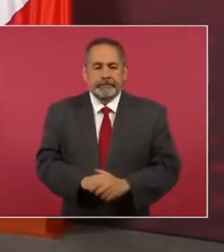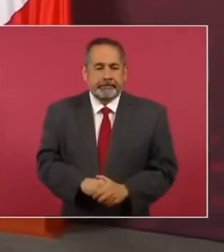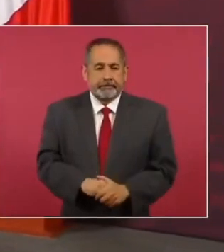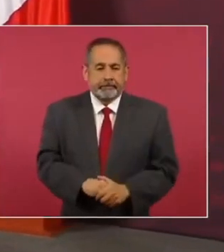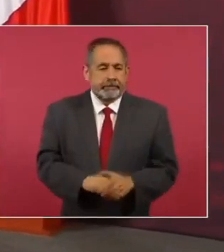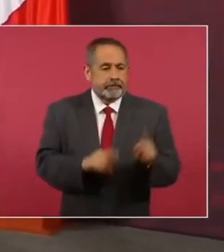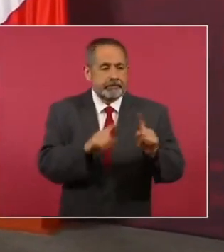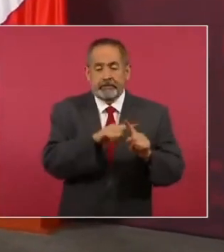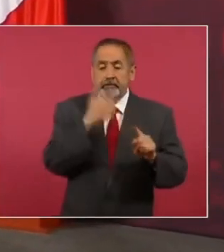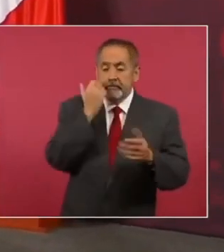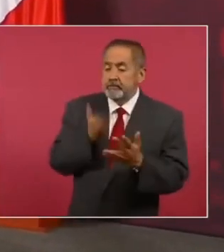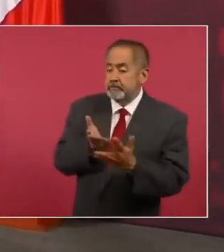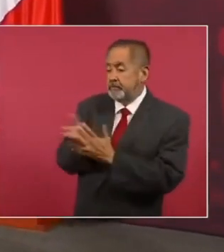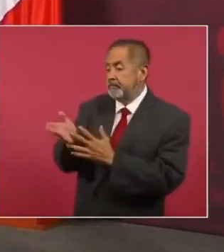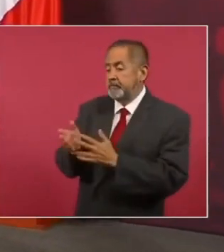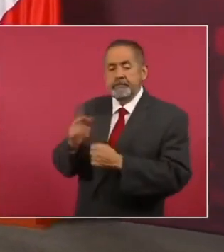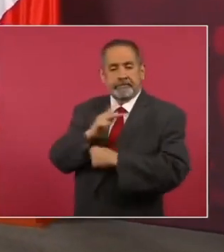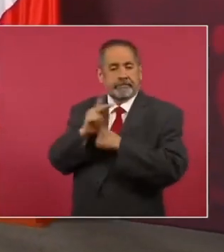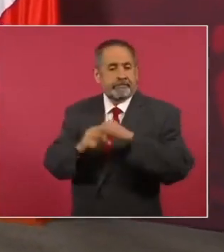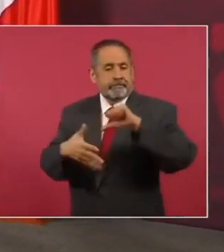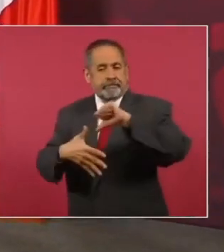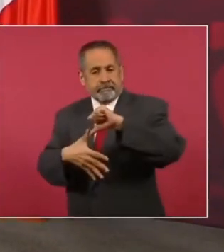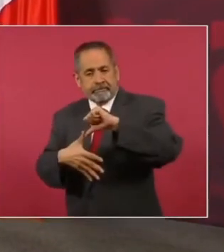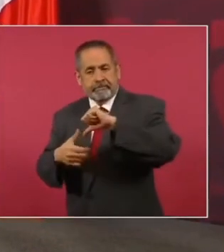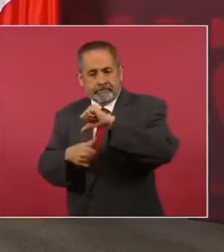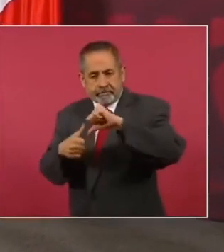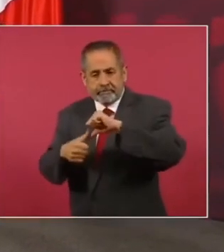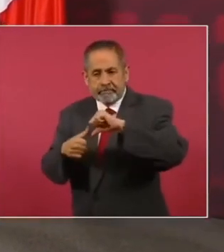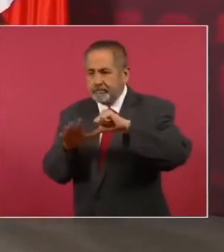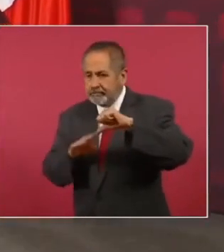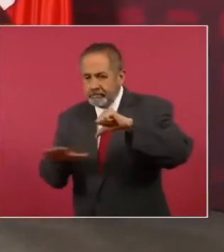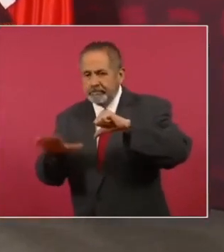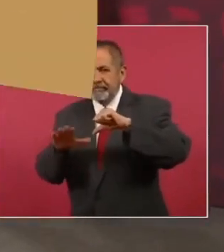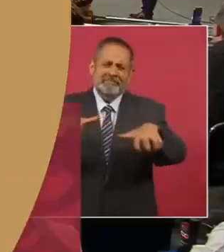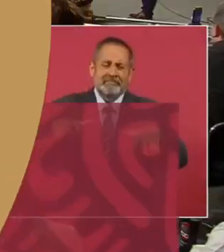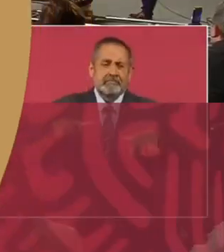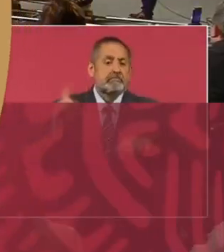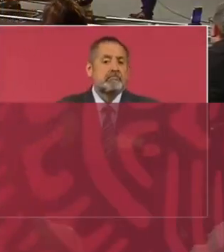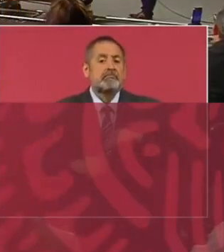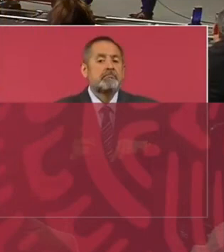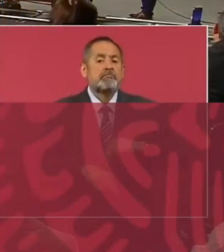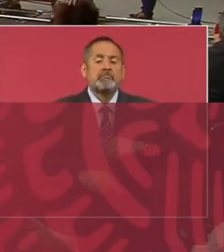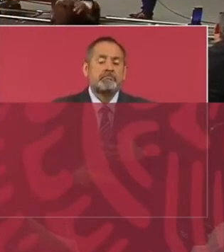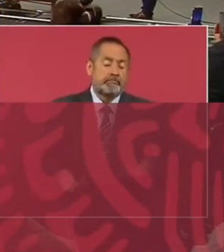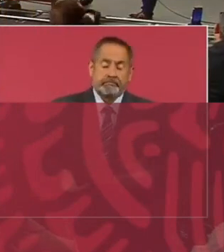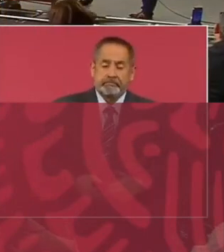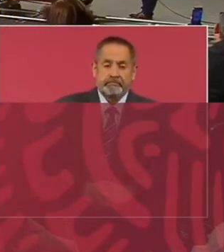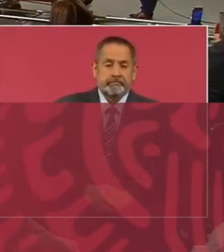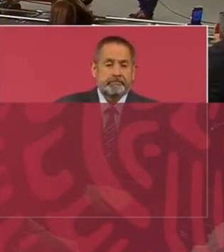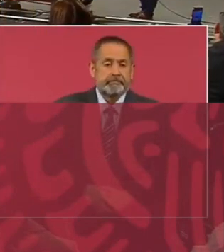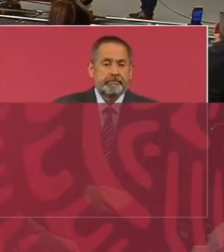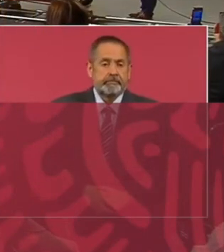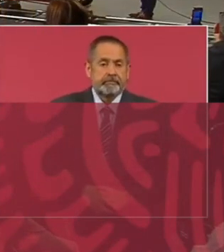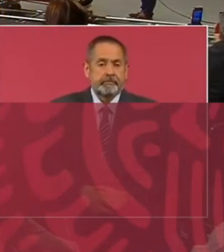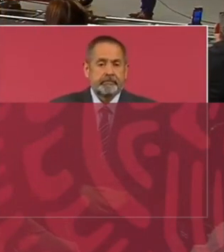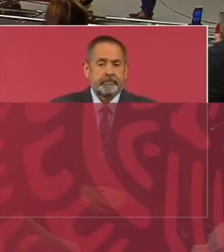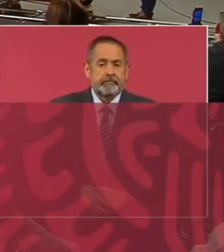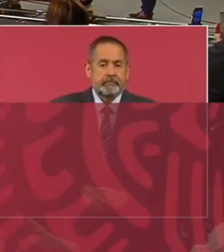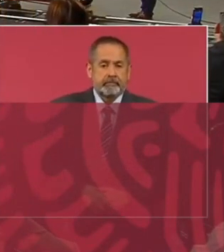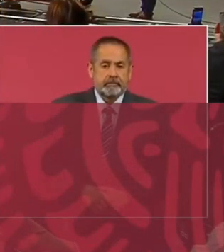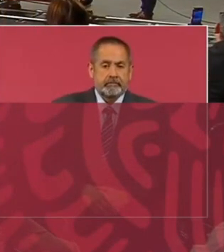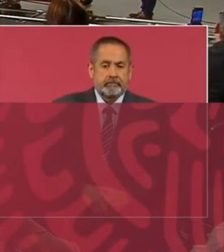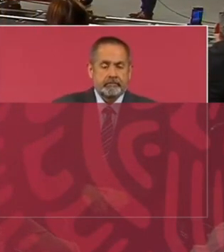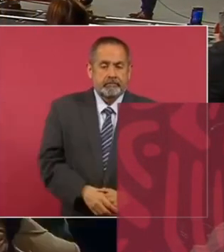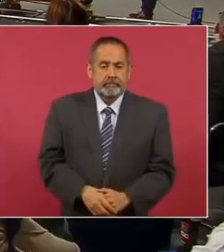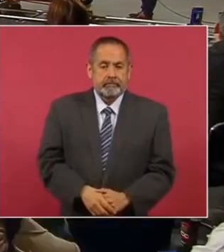en países de América Latina, del Caribe y de otras partes del mundo. El jefe del Ejecutivo mostró la destrucción que